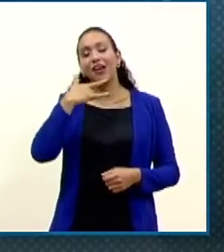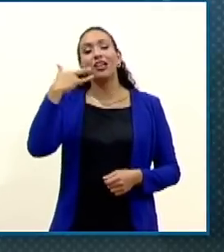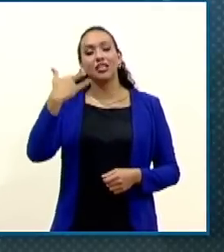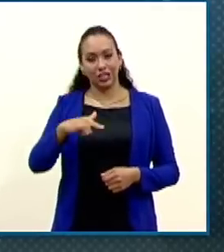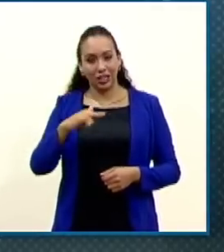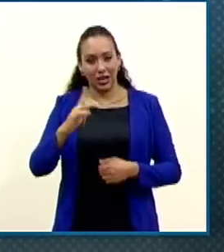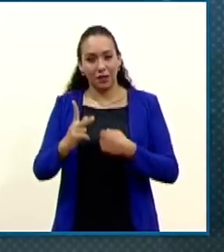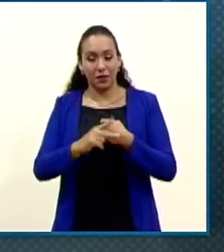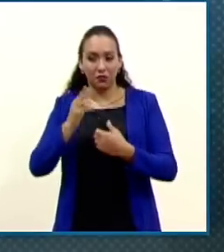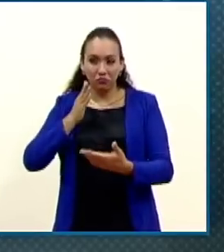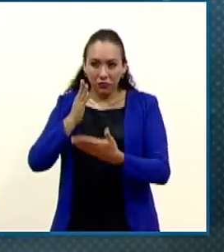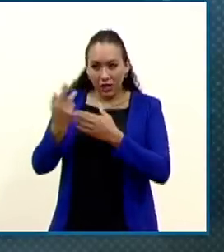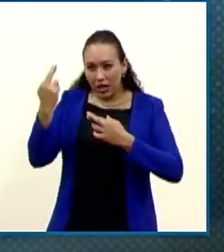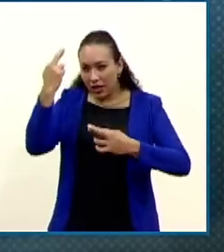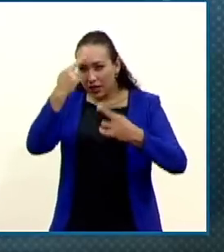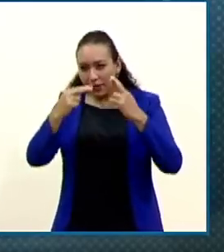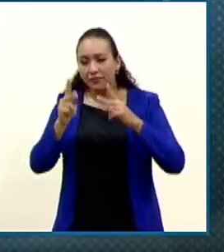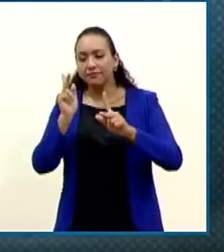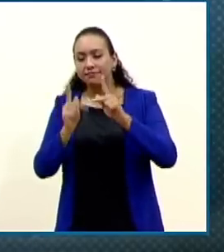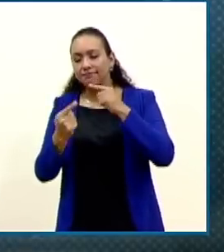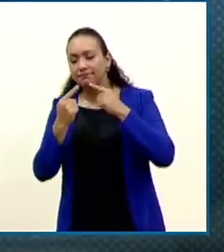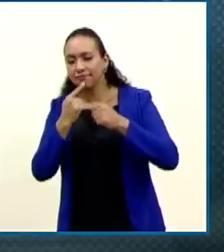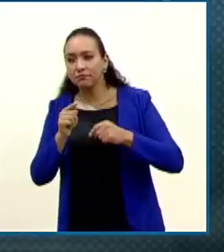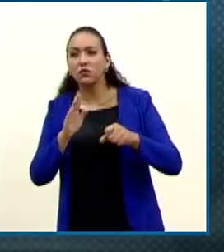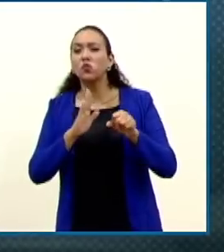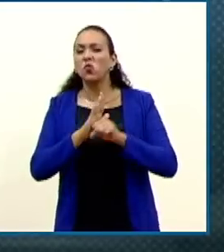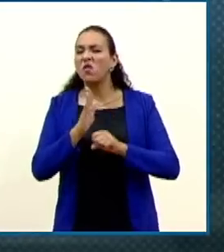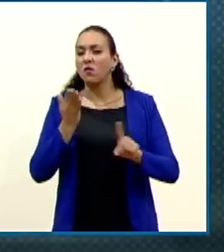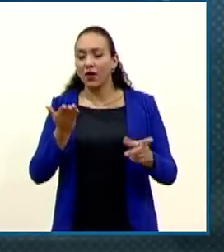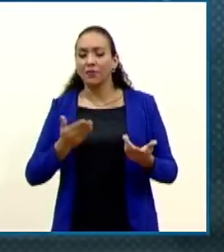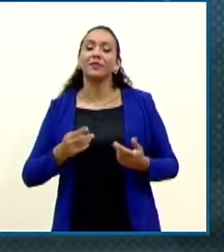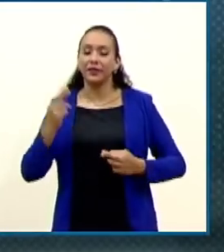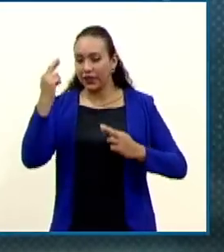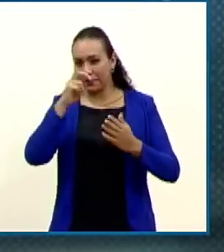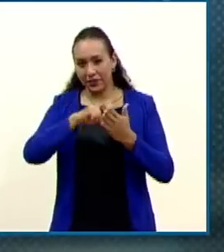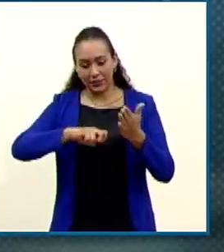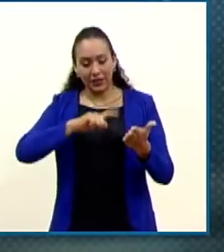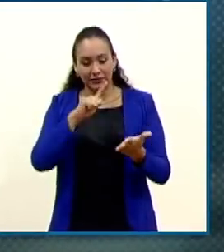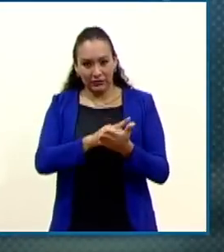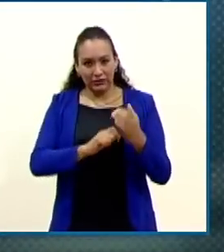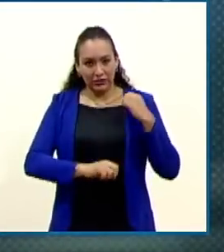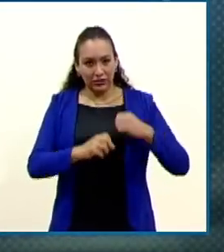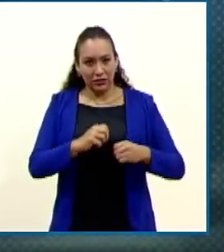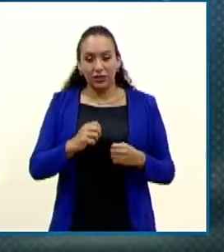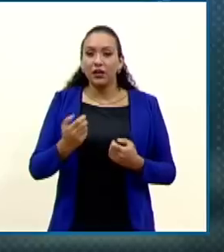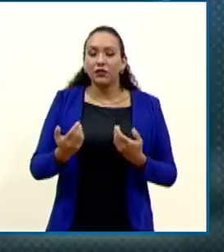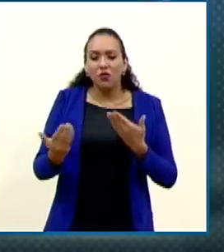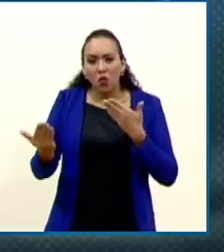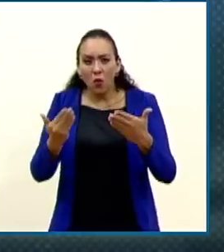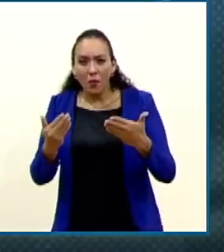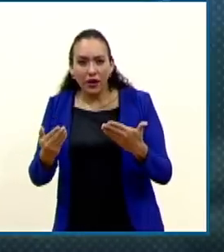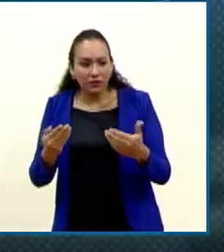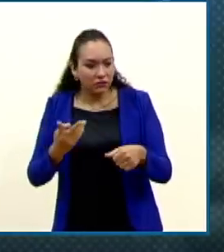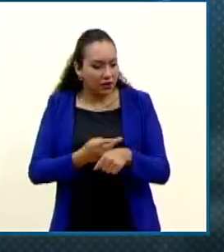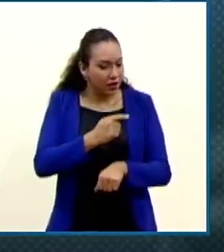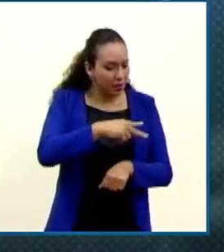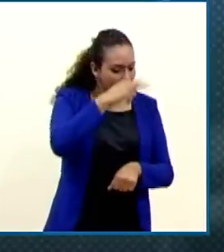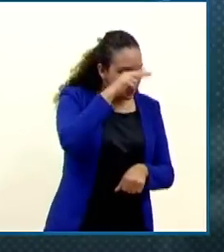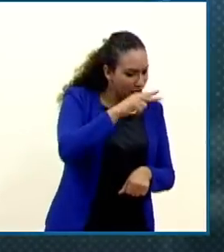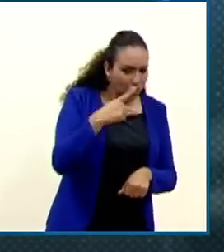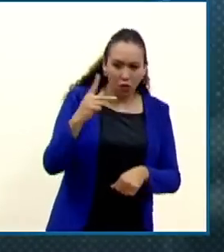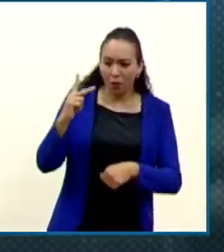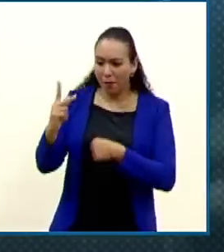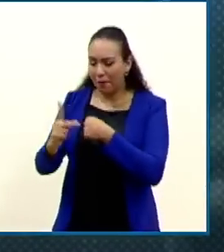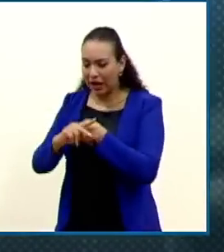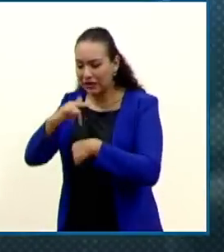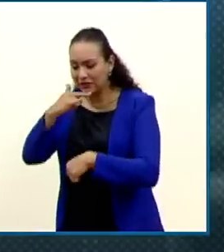graves consecuencias de la reforma judicial para la independencia de jueces en México. Realizó una comparación de lo que sucede en nuestro país